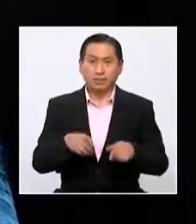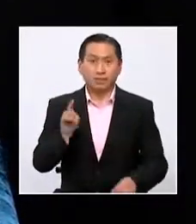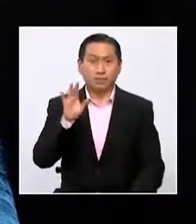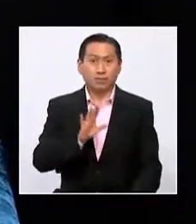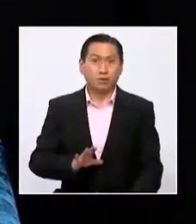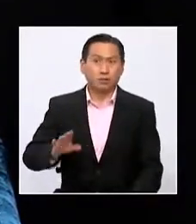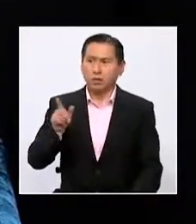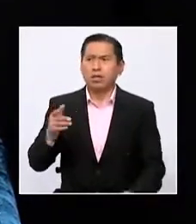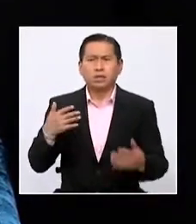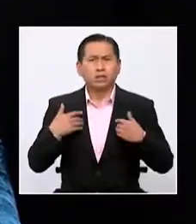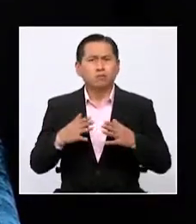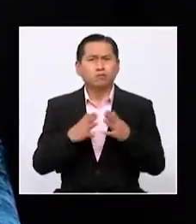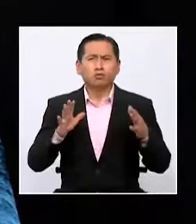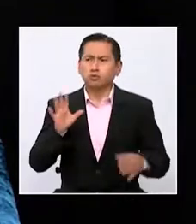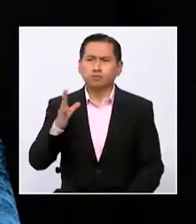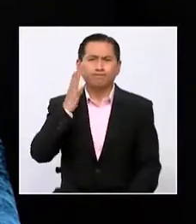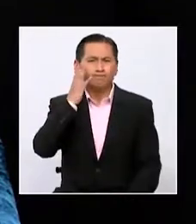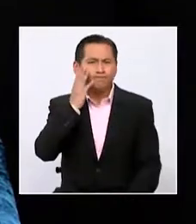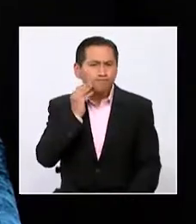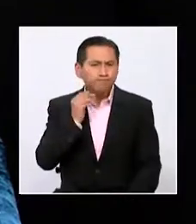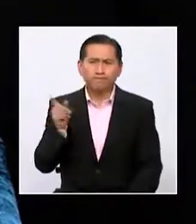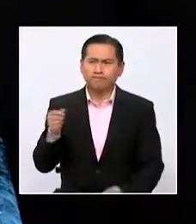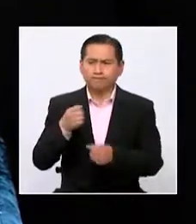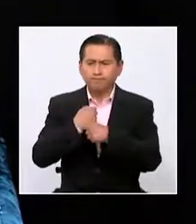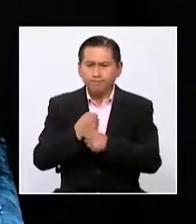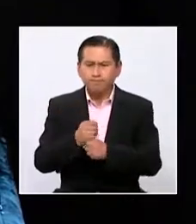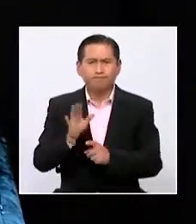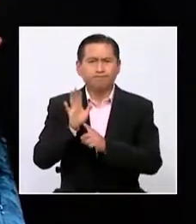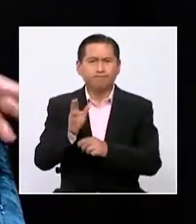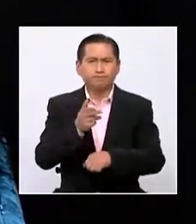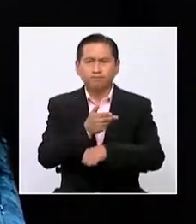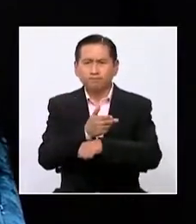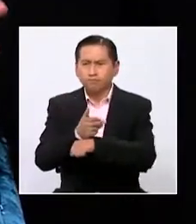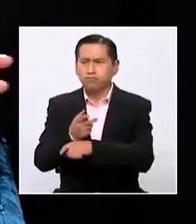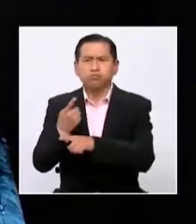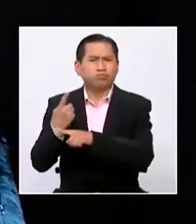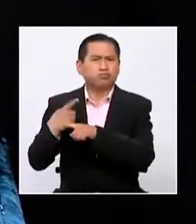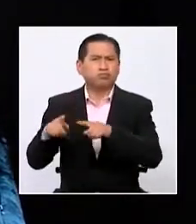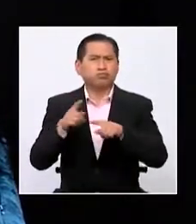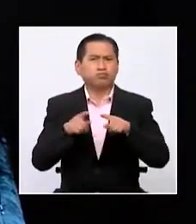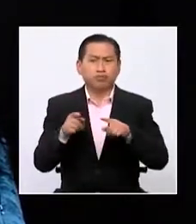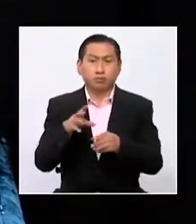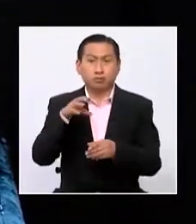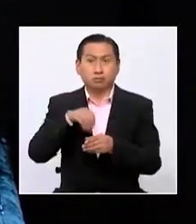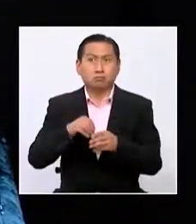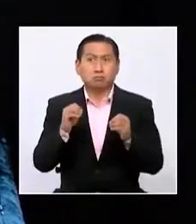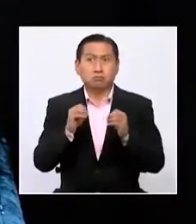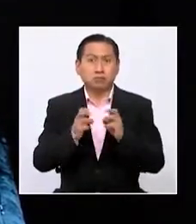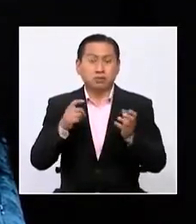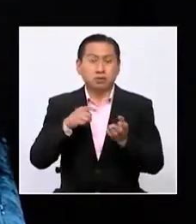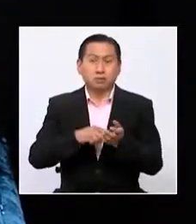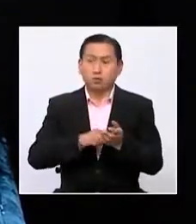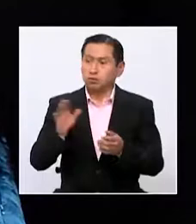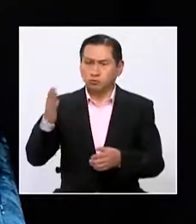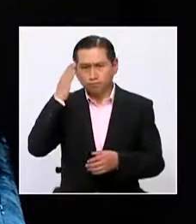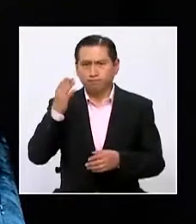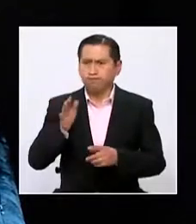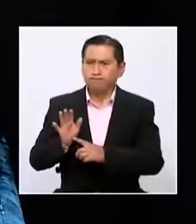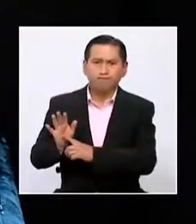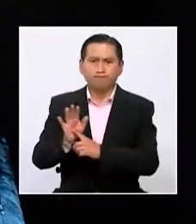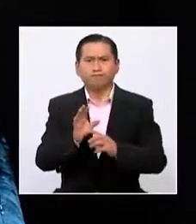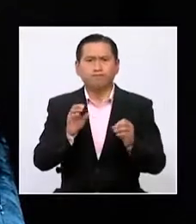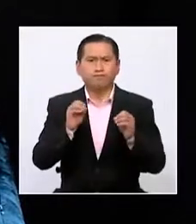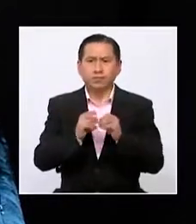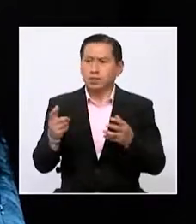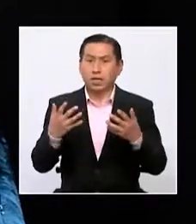país y que tiene muchísima experiencia en el ámbito de la producción de contenido, no solo desde la perspectiva del contenido, sino también desde el ámbito comercial, desde el ámbito